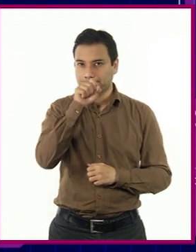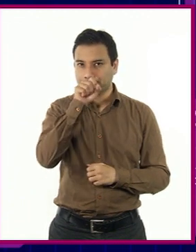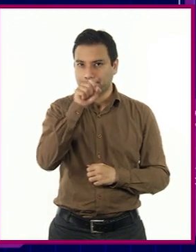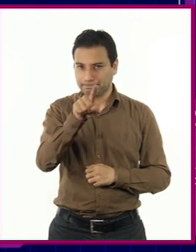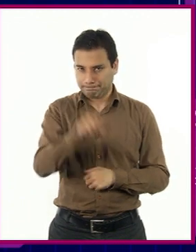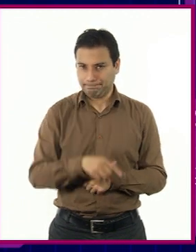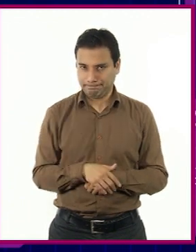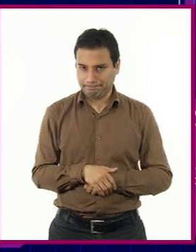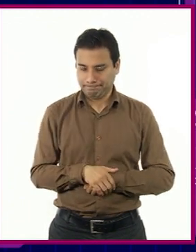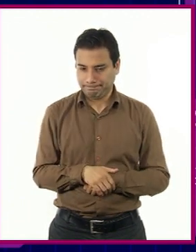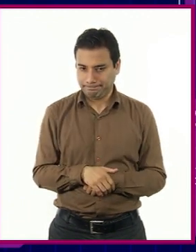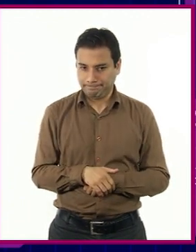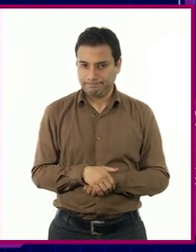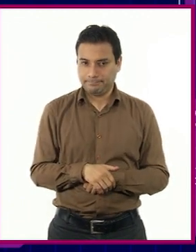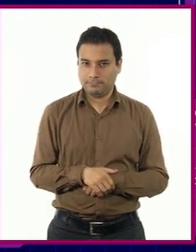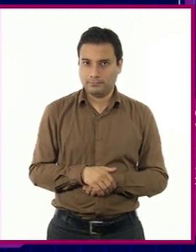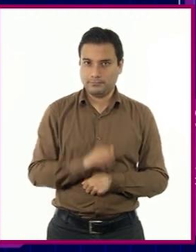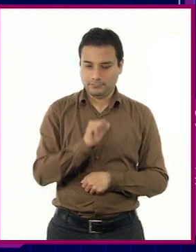del paralelogramo